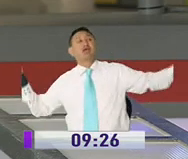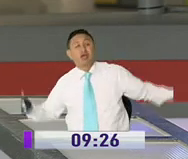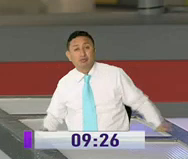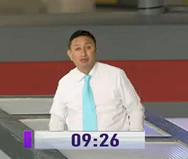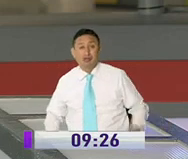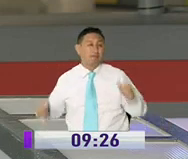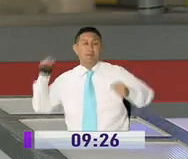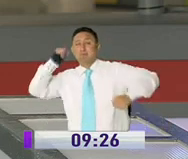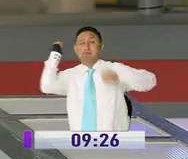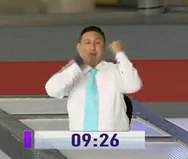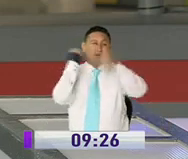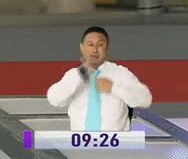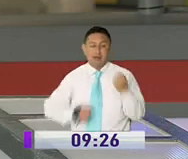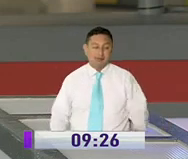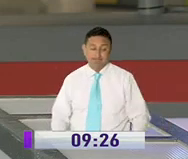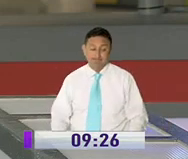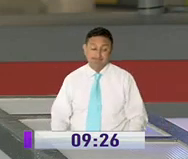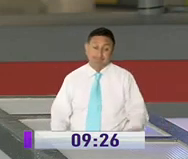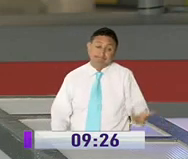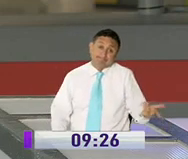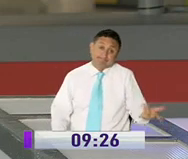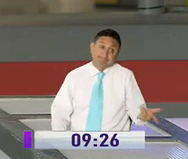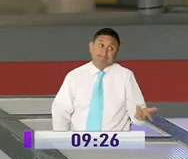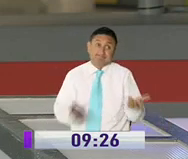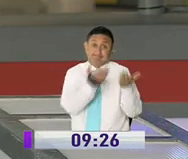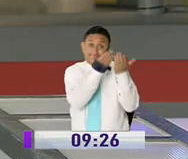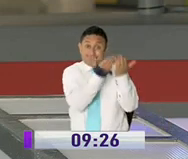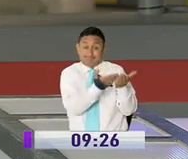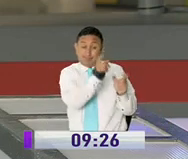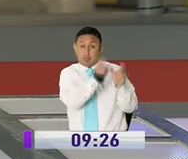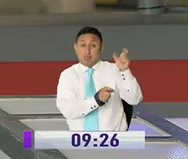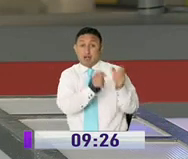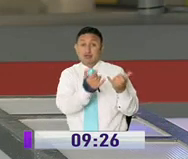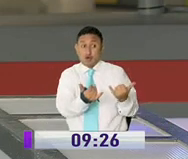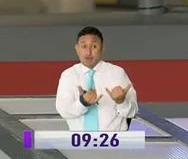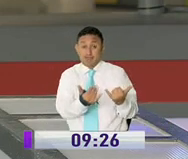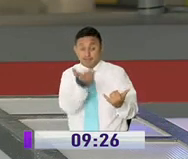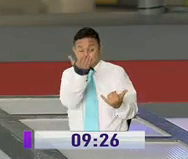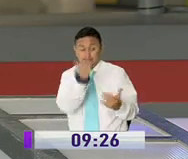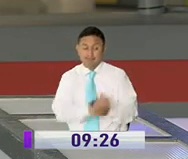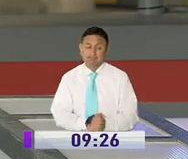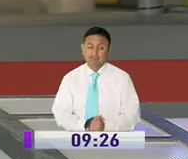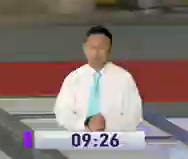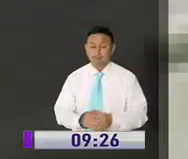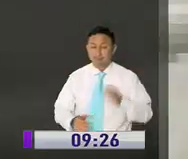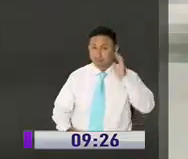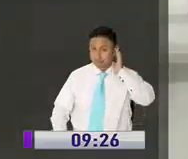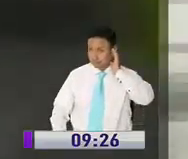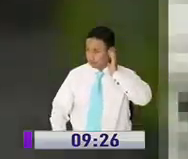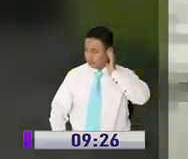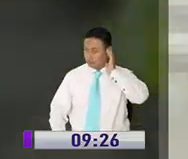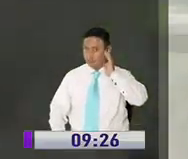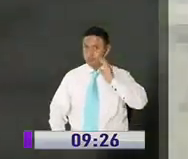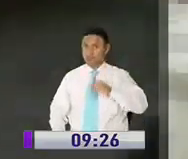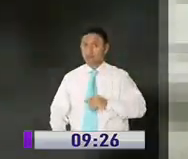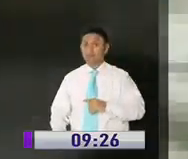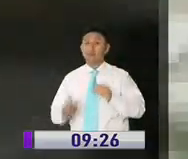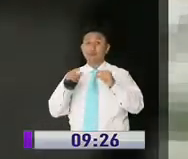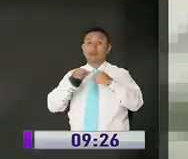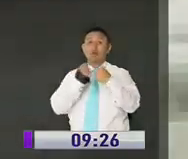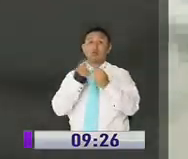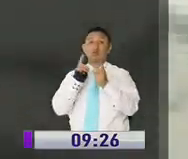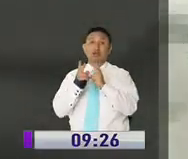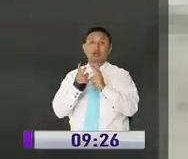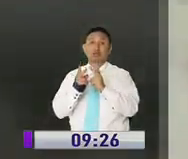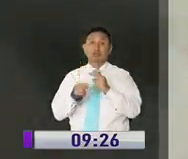a puñetes. Por inconsecuentes como esos, se está como se está, vean. Al parecer al grupo de vecinos